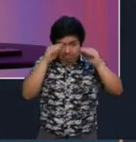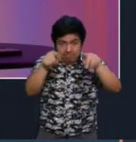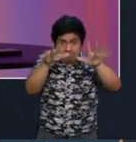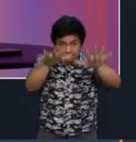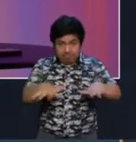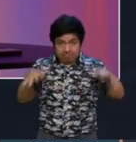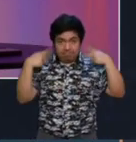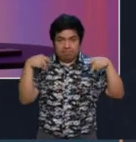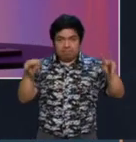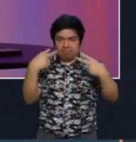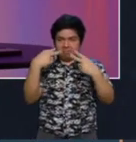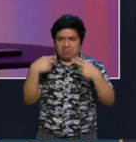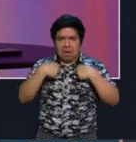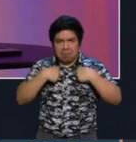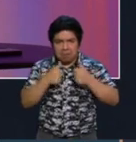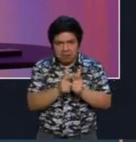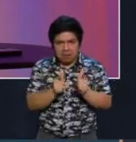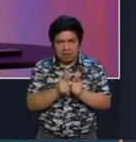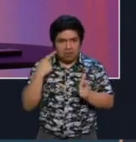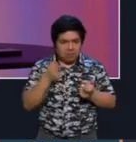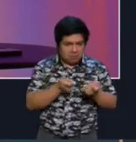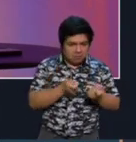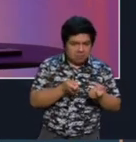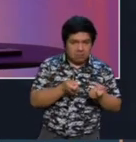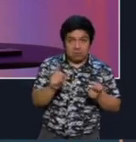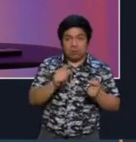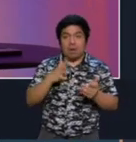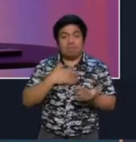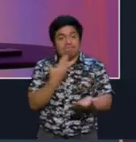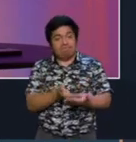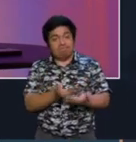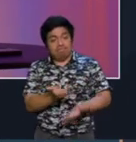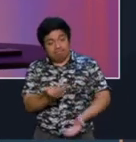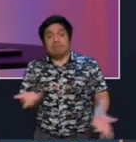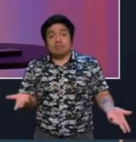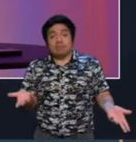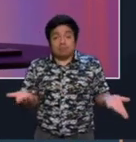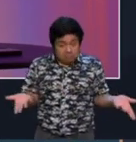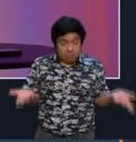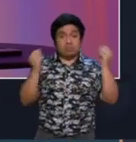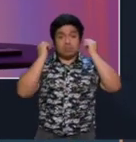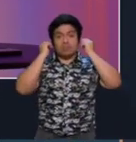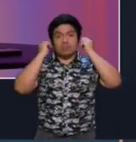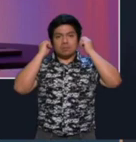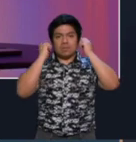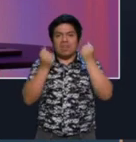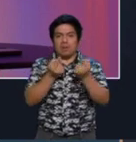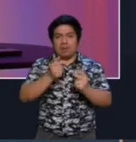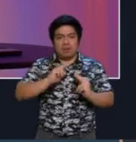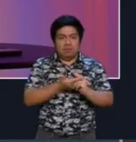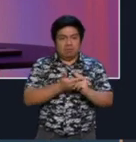viendo es que a mí no me importa qué partido me gobierne, a mí lo que me importa es que me resuelvan. Y cuando vemos que los homicidios